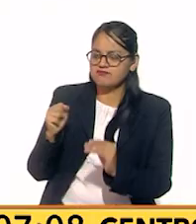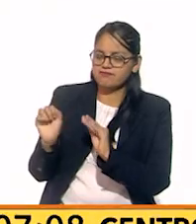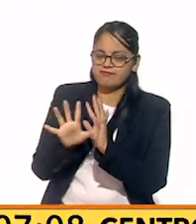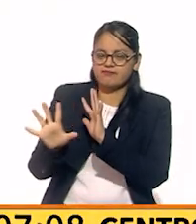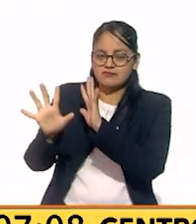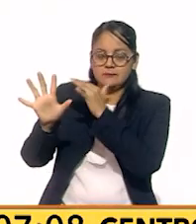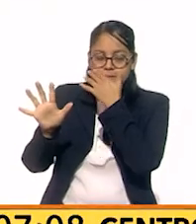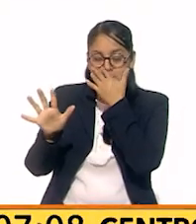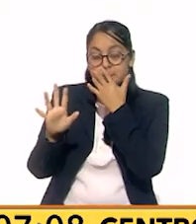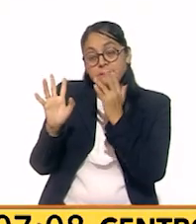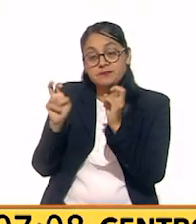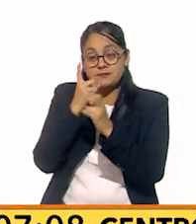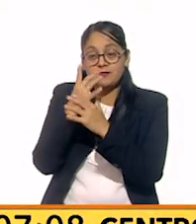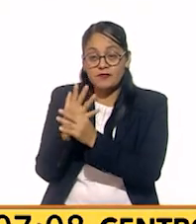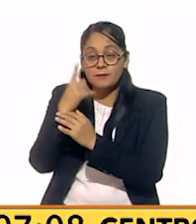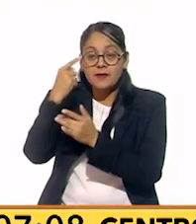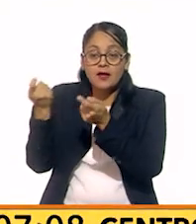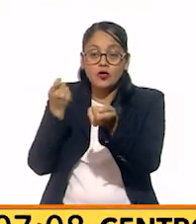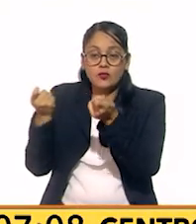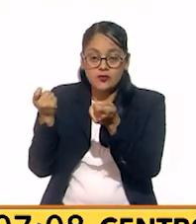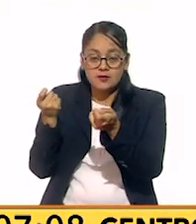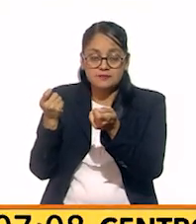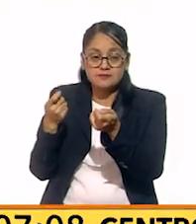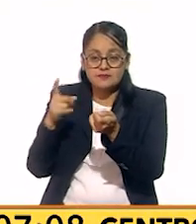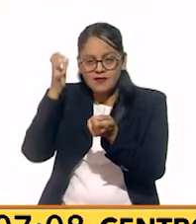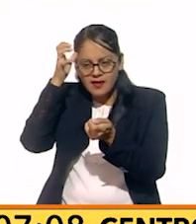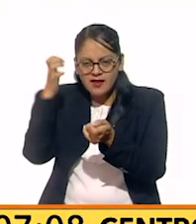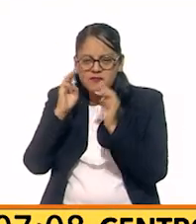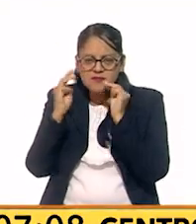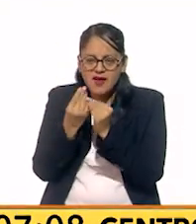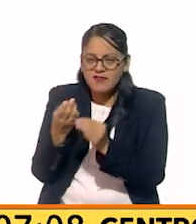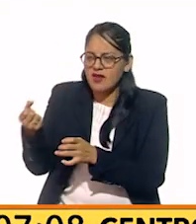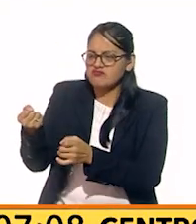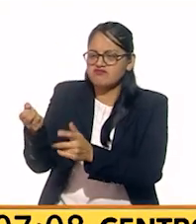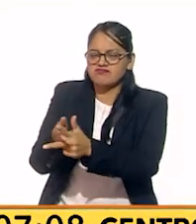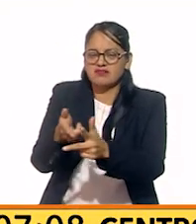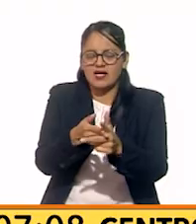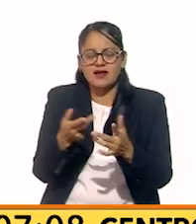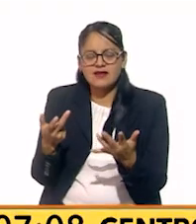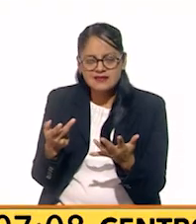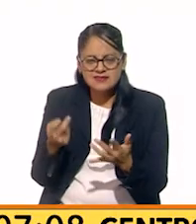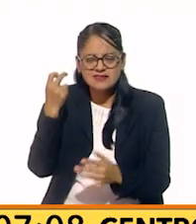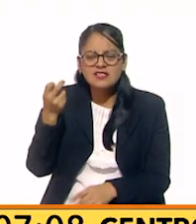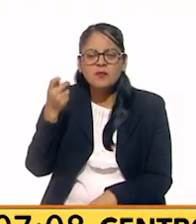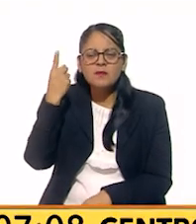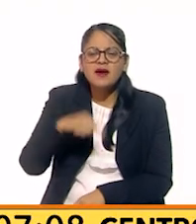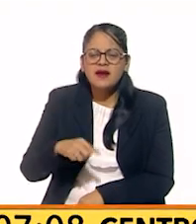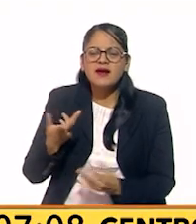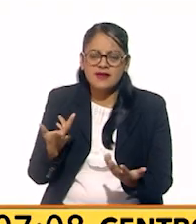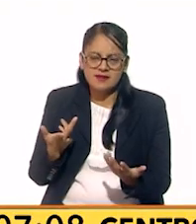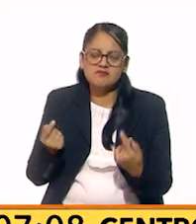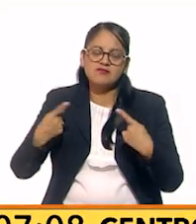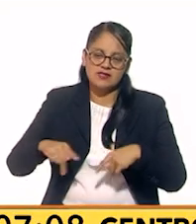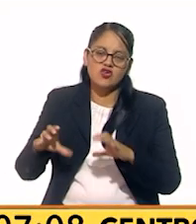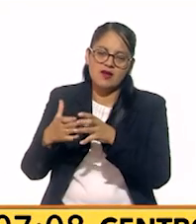desplieguen supuestamente para controlar el crimen organizado, es precisamente para atacar a